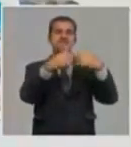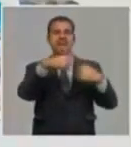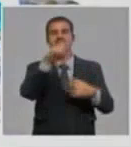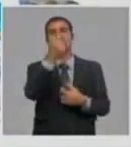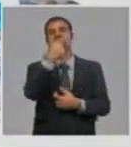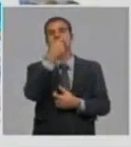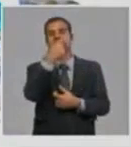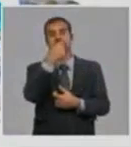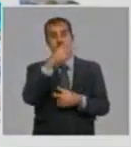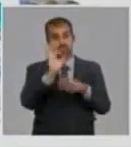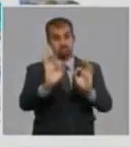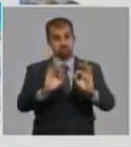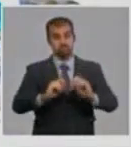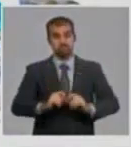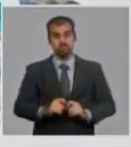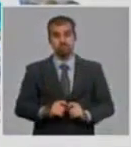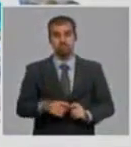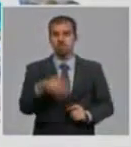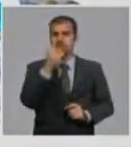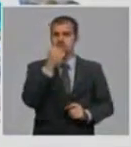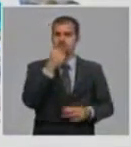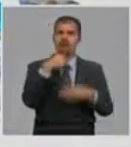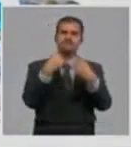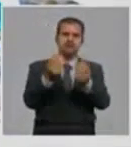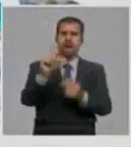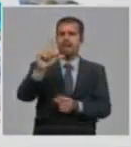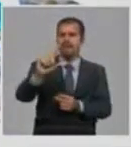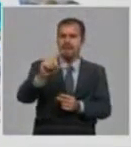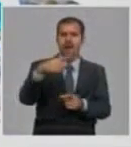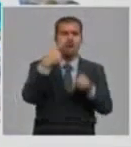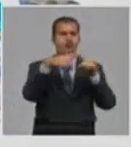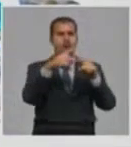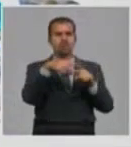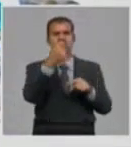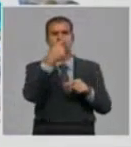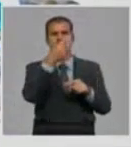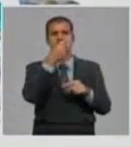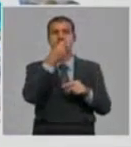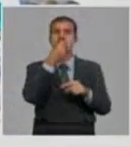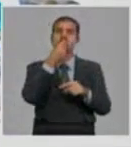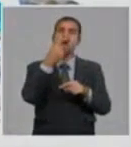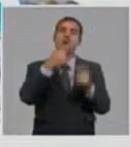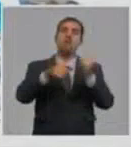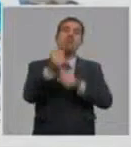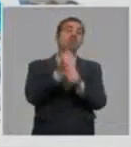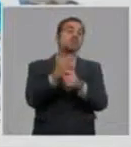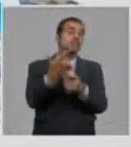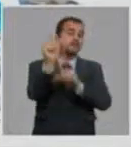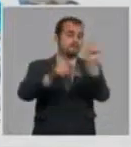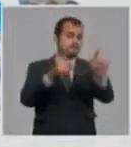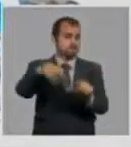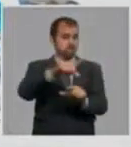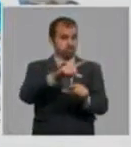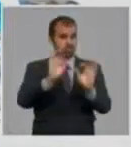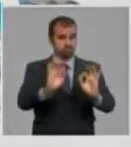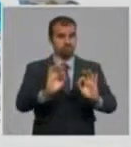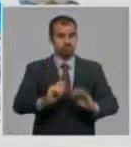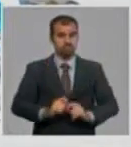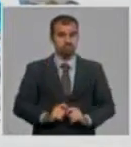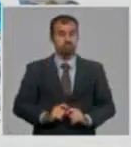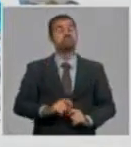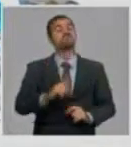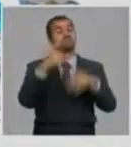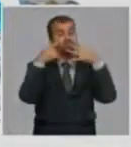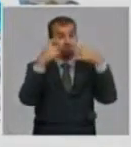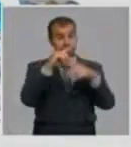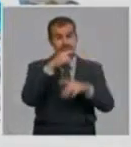farmacéuticos activos, para enterales líquidos y liofilizados de bajo volumen para uso humano, y es importante resaltar aquí el